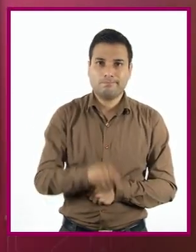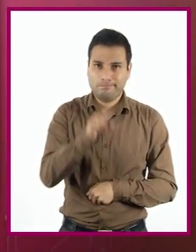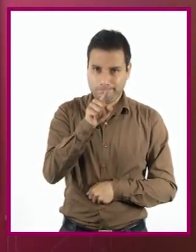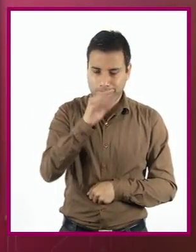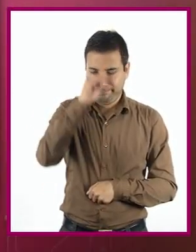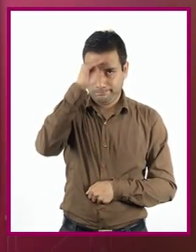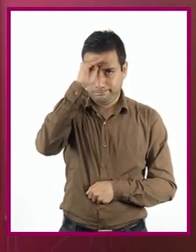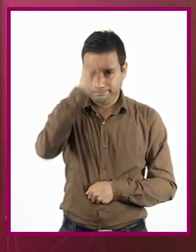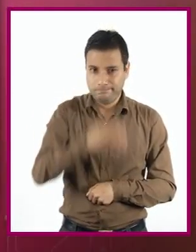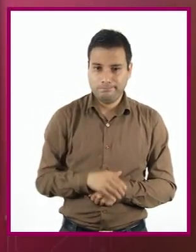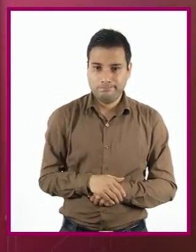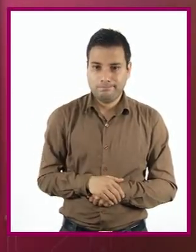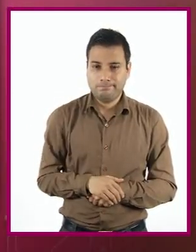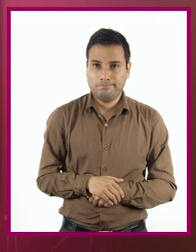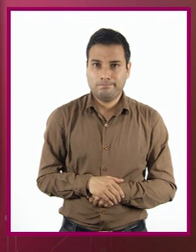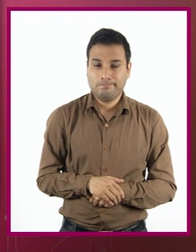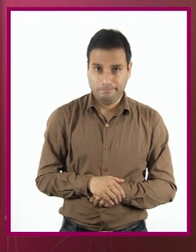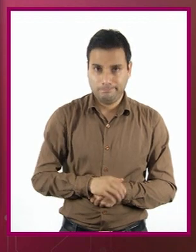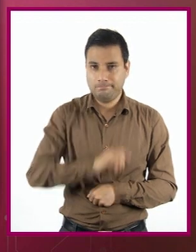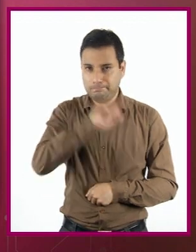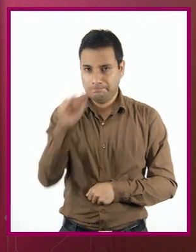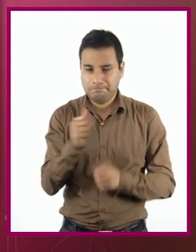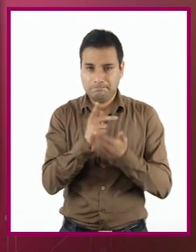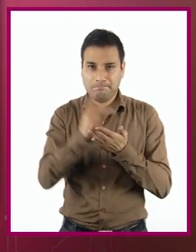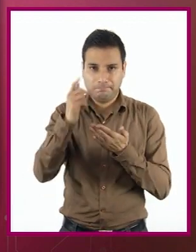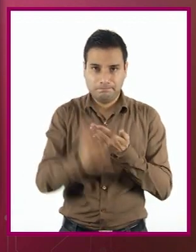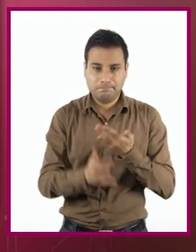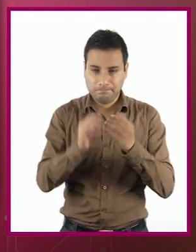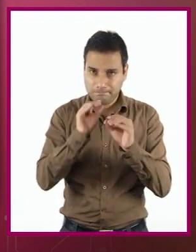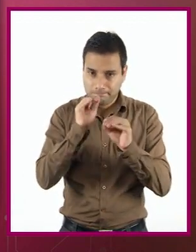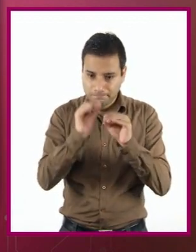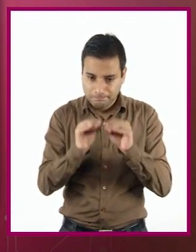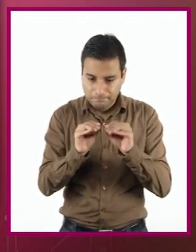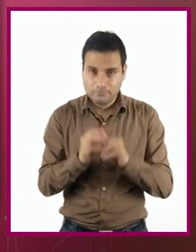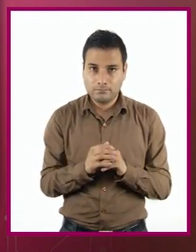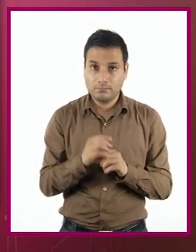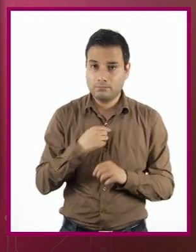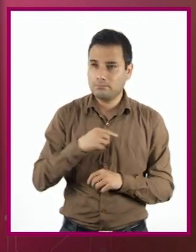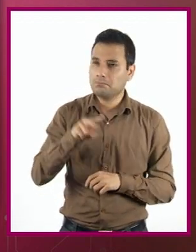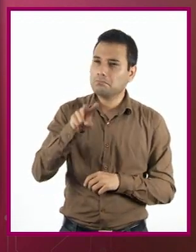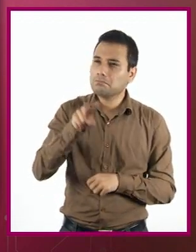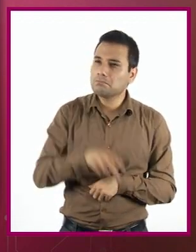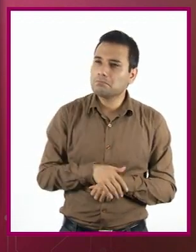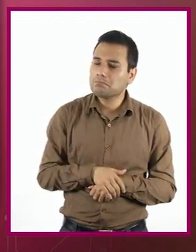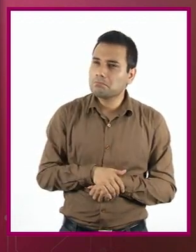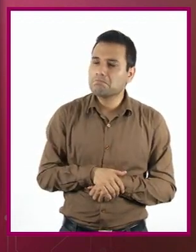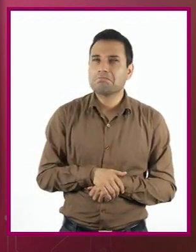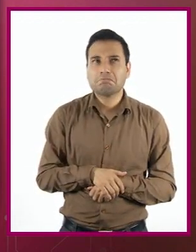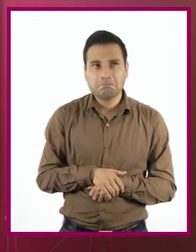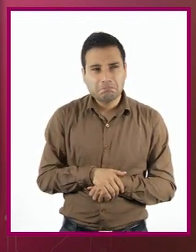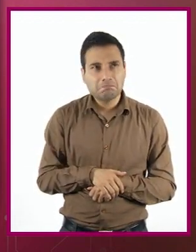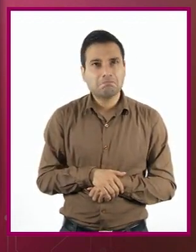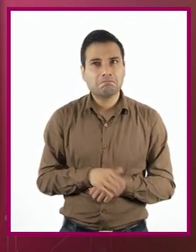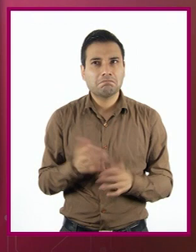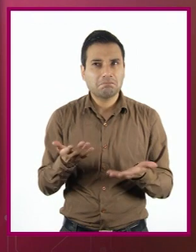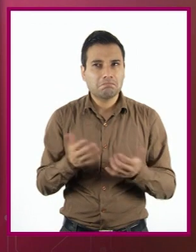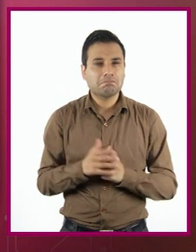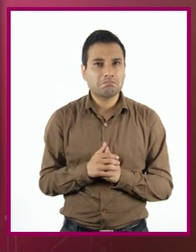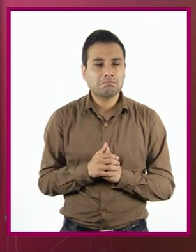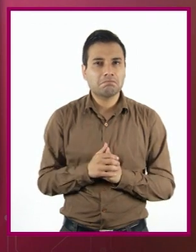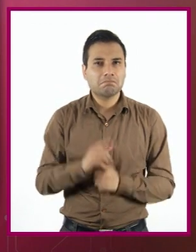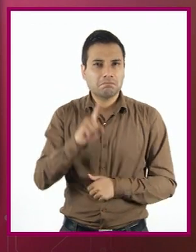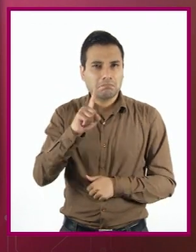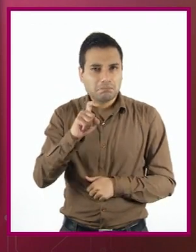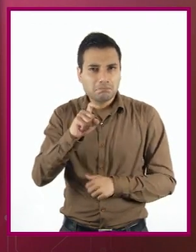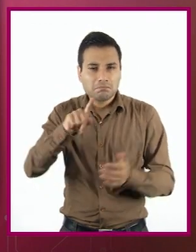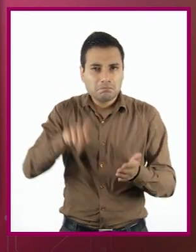diaria, y así comenzar a elaborar nuestro proyecto. Cuando escuché la pregunta, ¿qué podemos hacer para recuperar y reutilizar